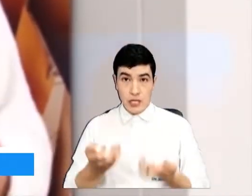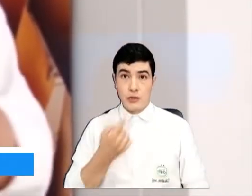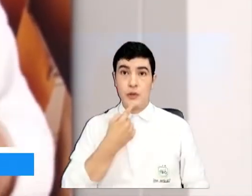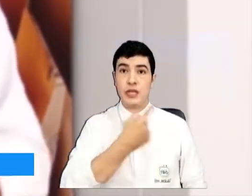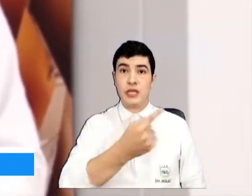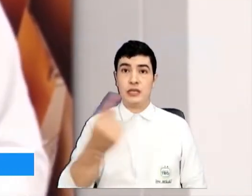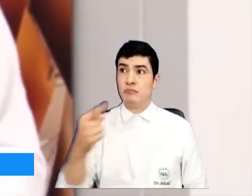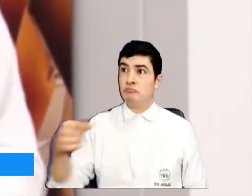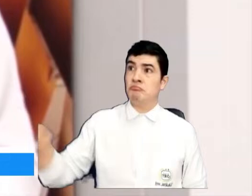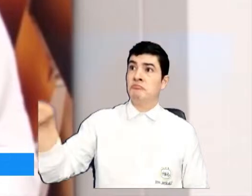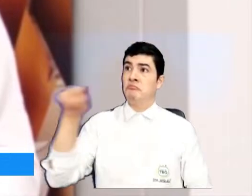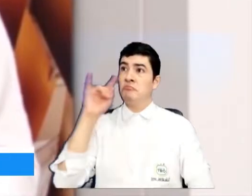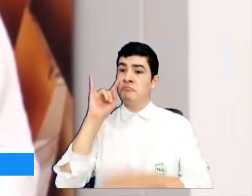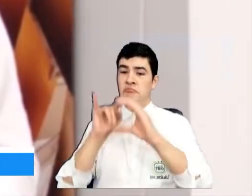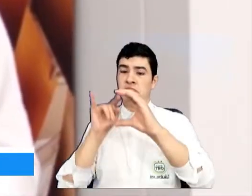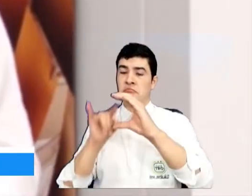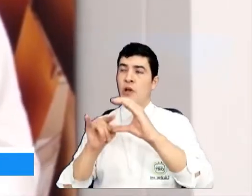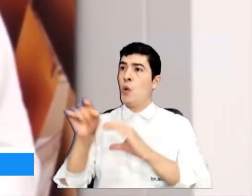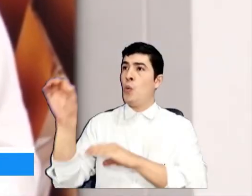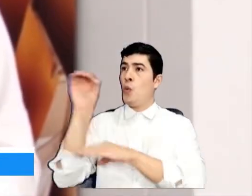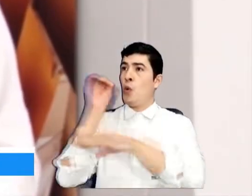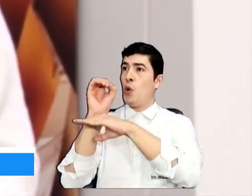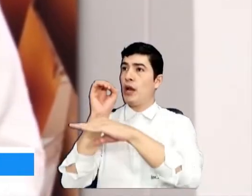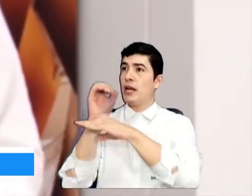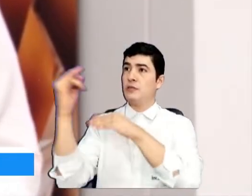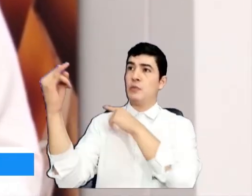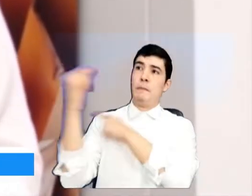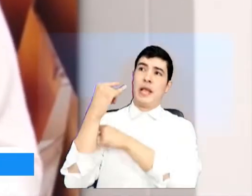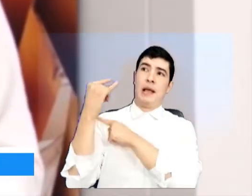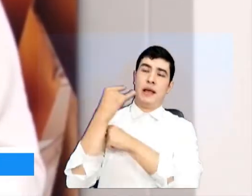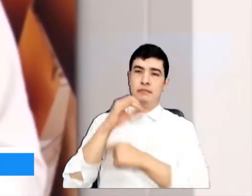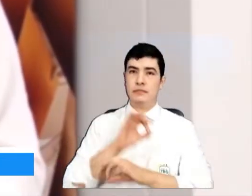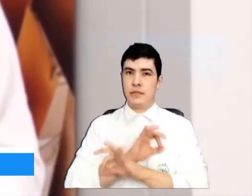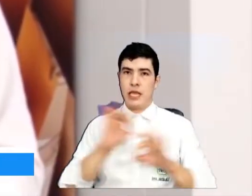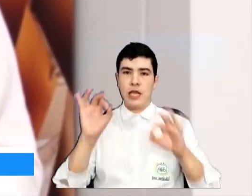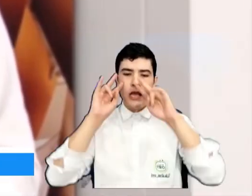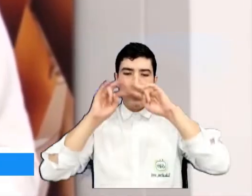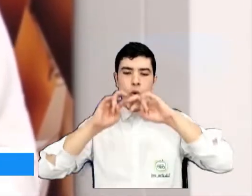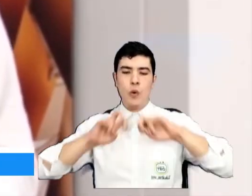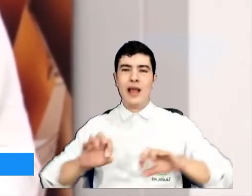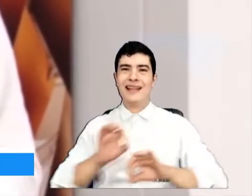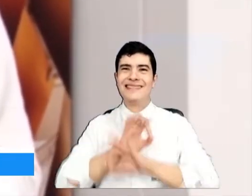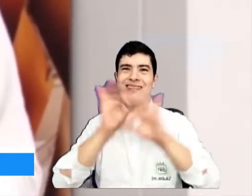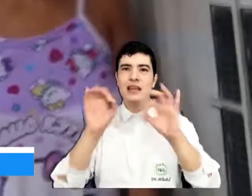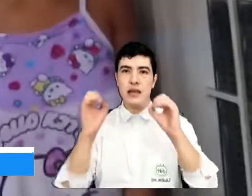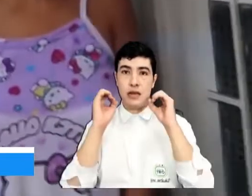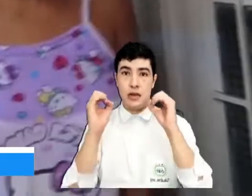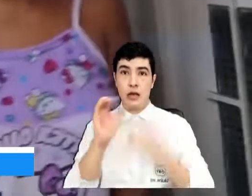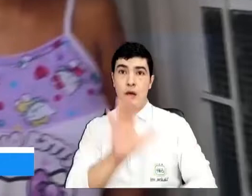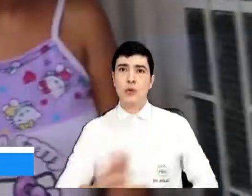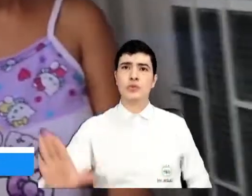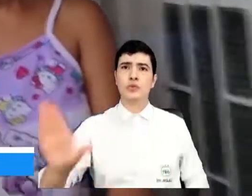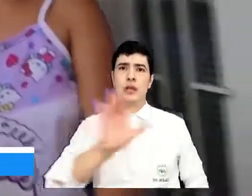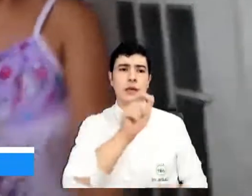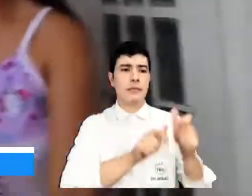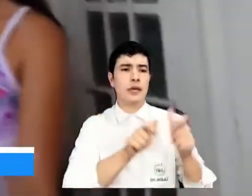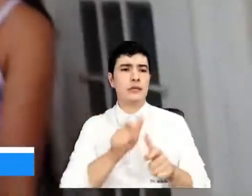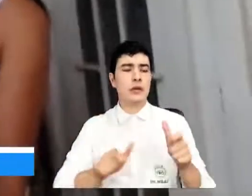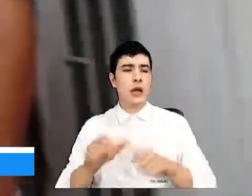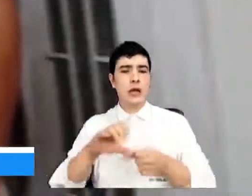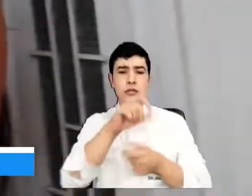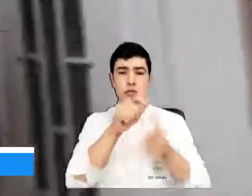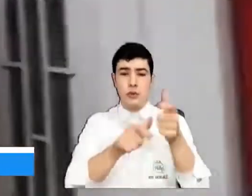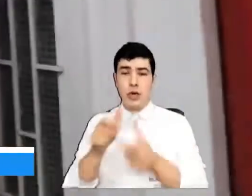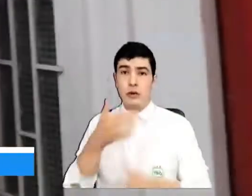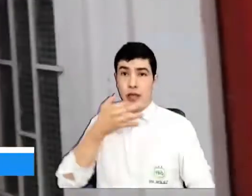veedores, porque toda la información está subida en el SECOP para que certifiquen lo que hoy les estoy diciendo. La